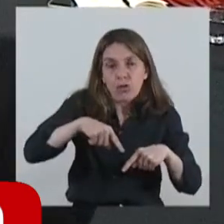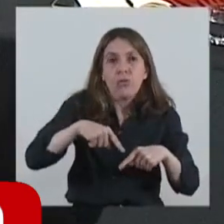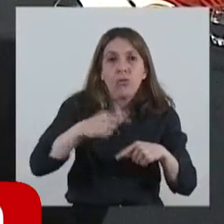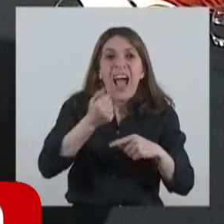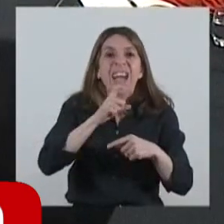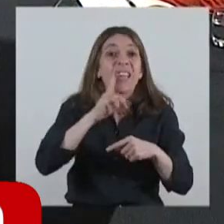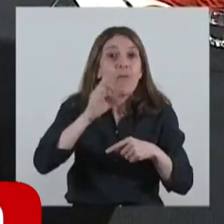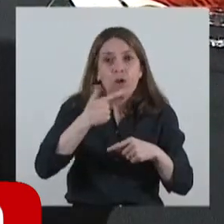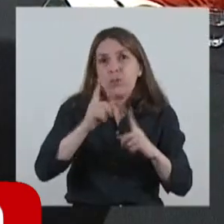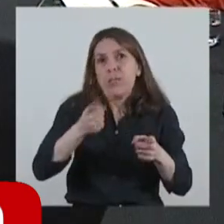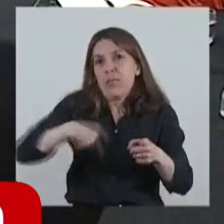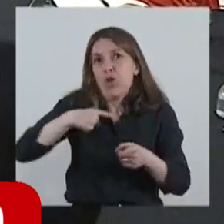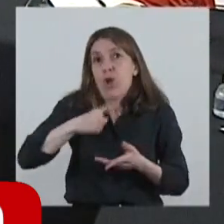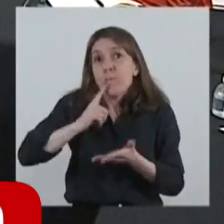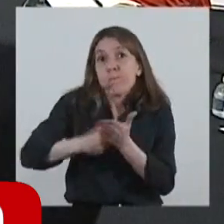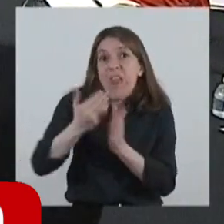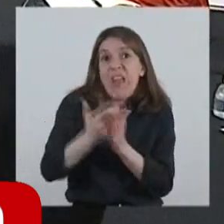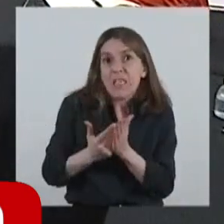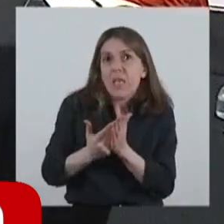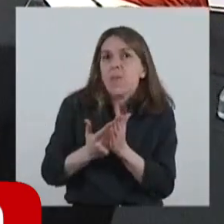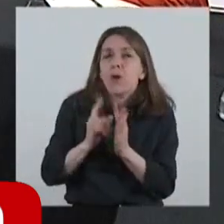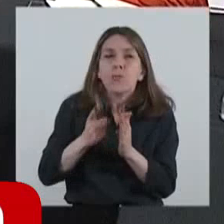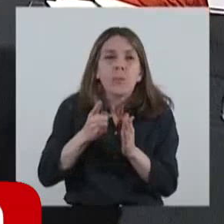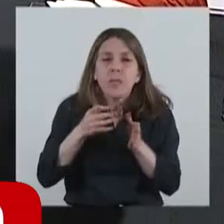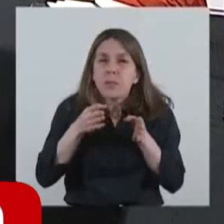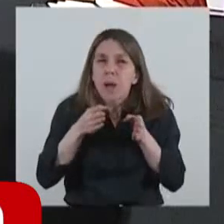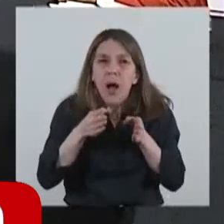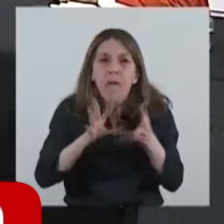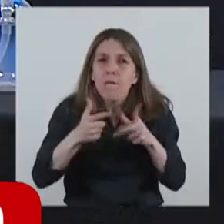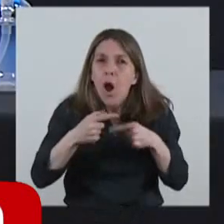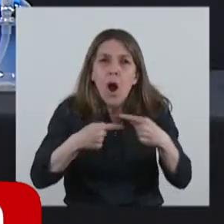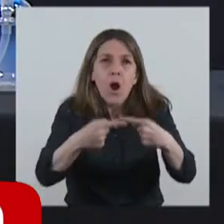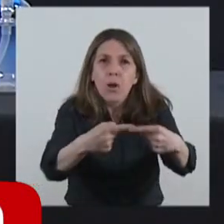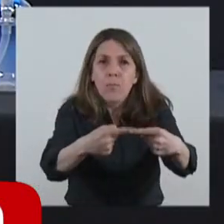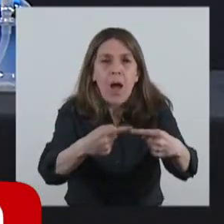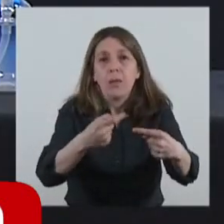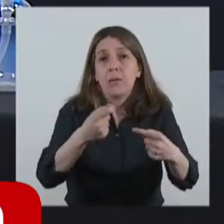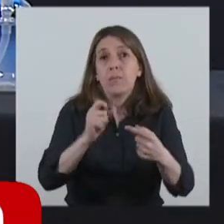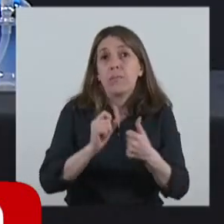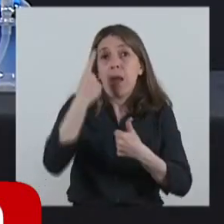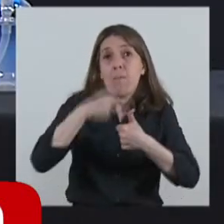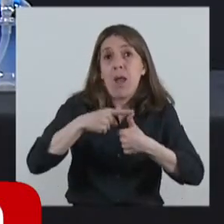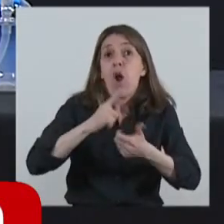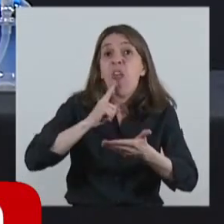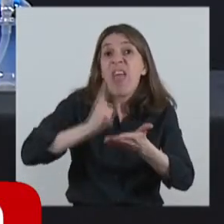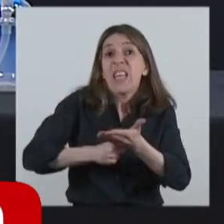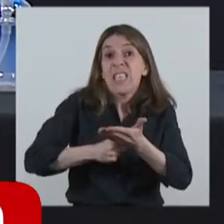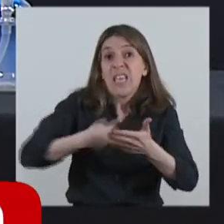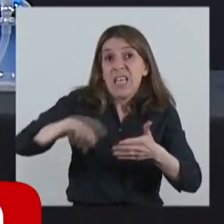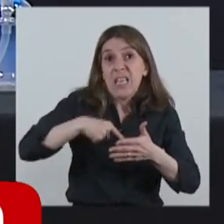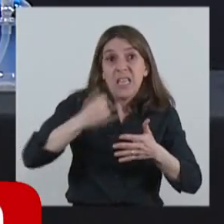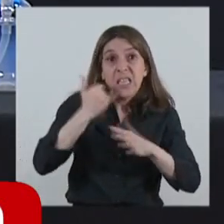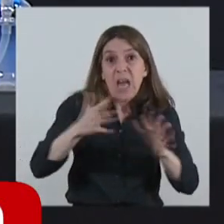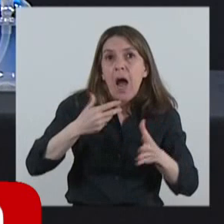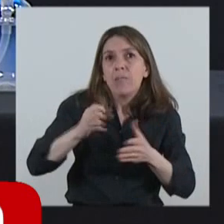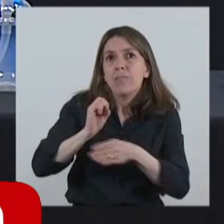tomando, justamente buscamos continuar por esa senda. Entre ellas la medida de enviar un